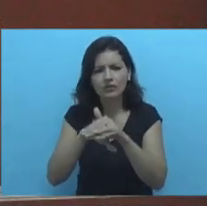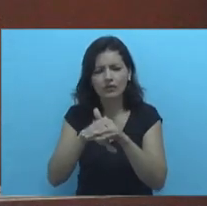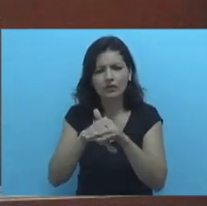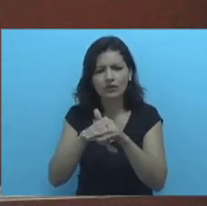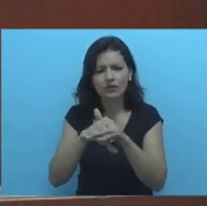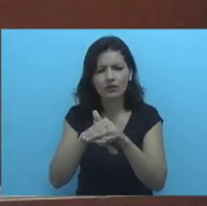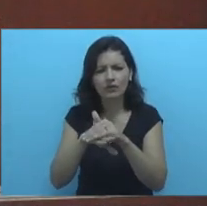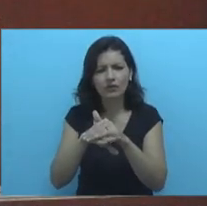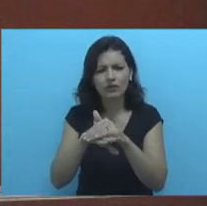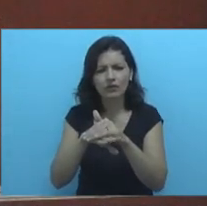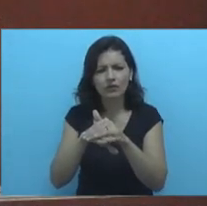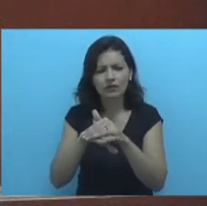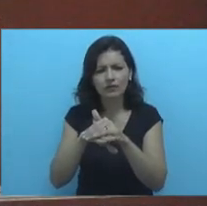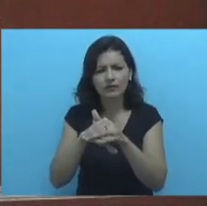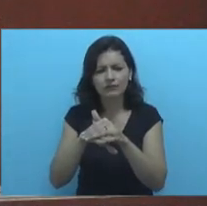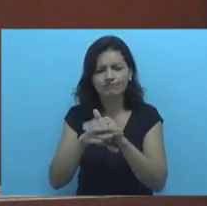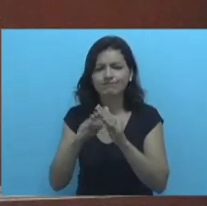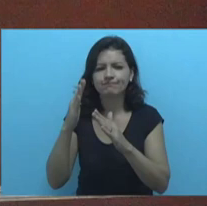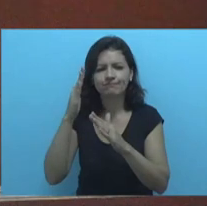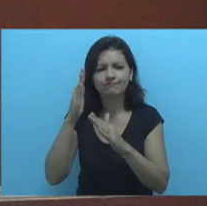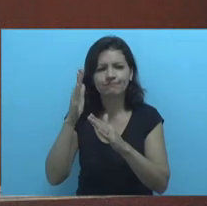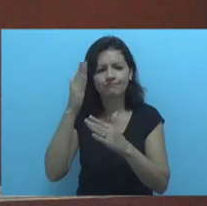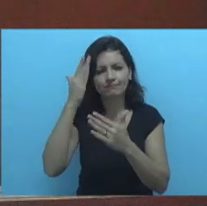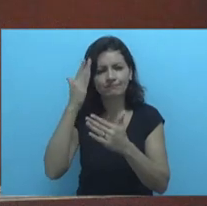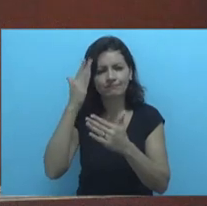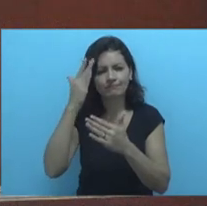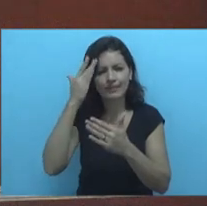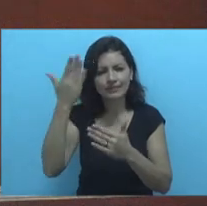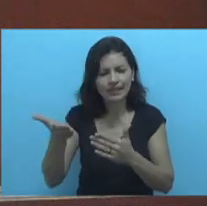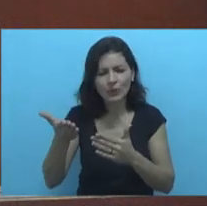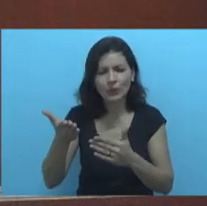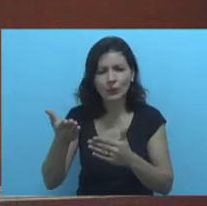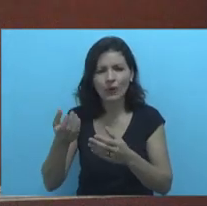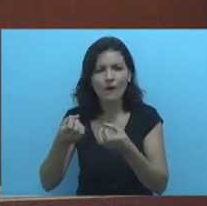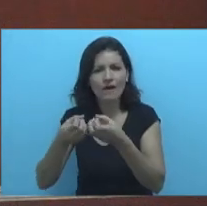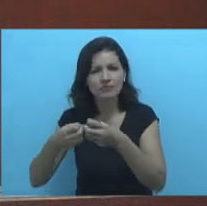gran parte el saludo de un comienzo nuevo.